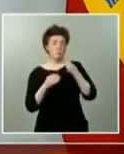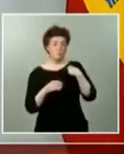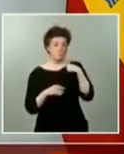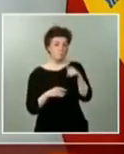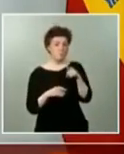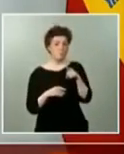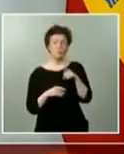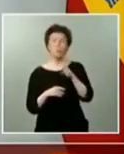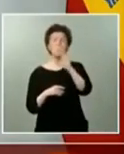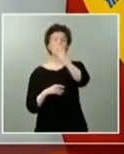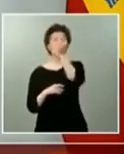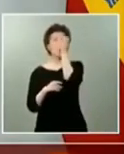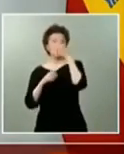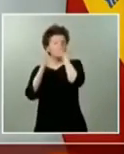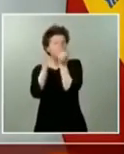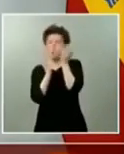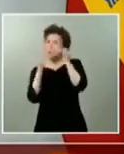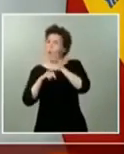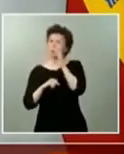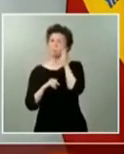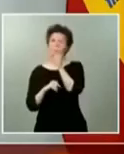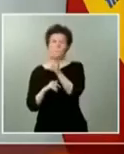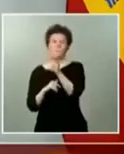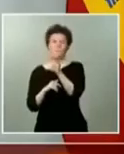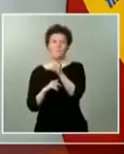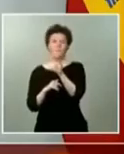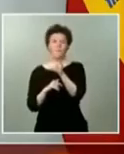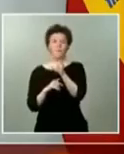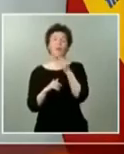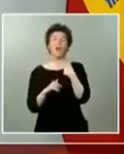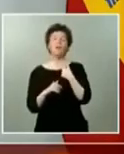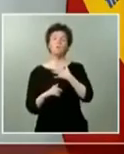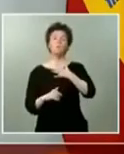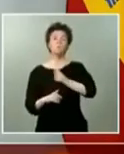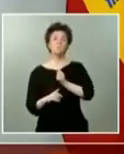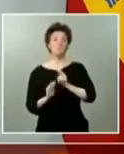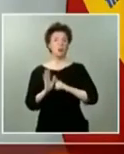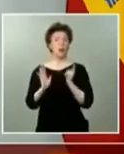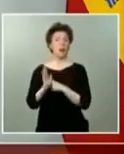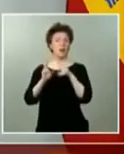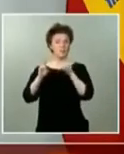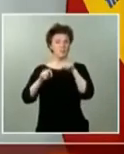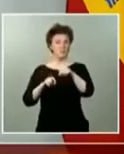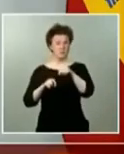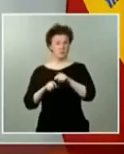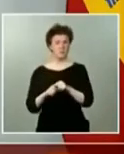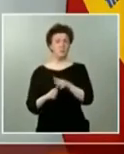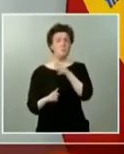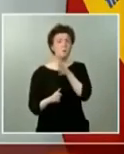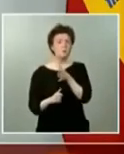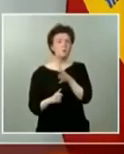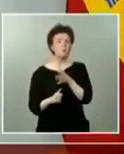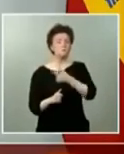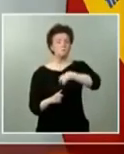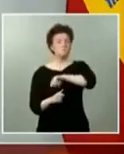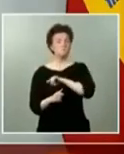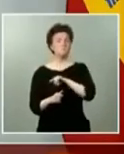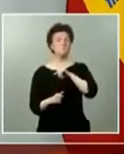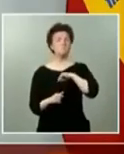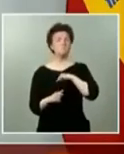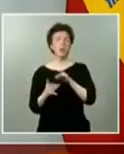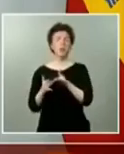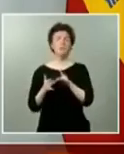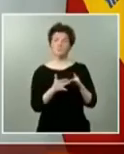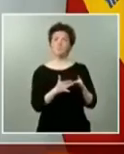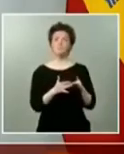ningún país en el mundo que se haya atrevido a legislar sobre esta materia. Por tanto, estamos a la vanguardia